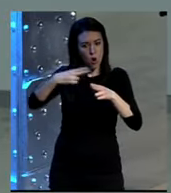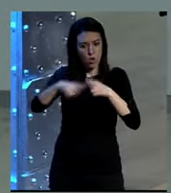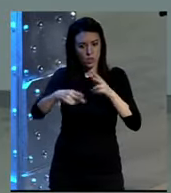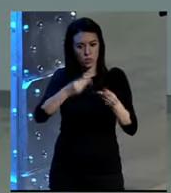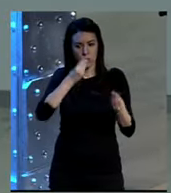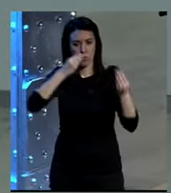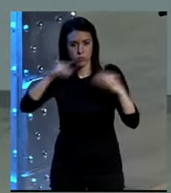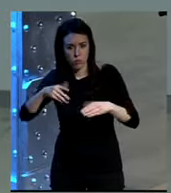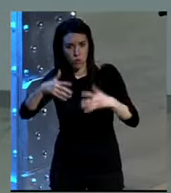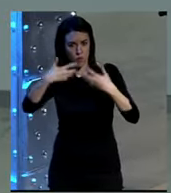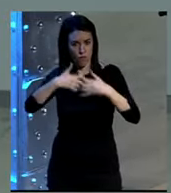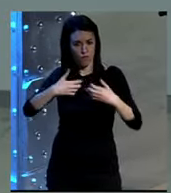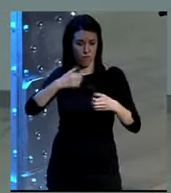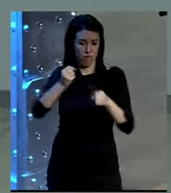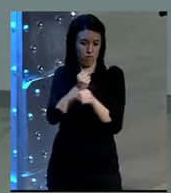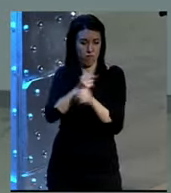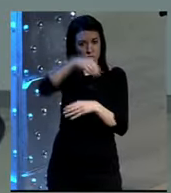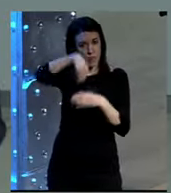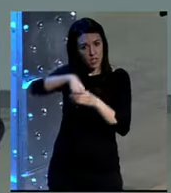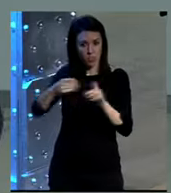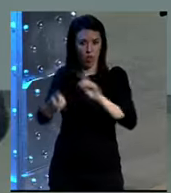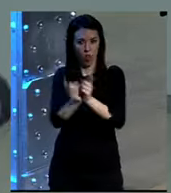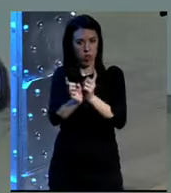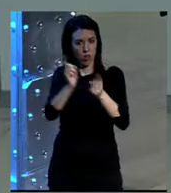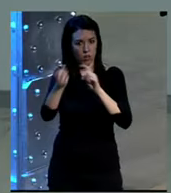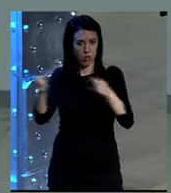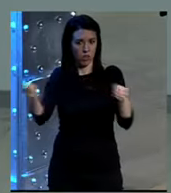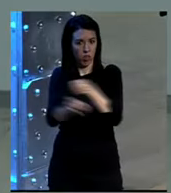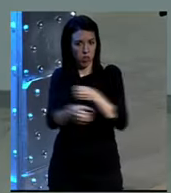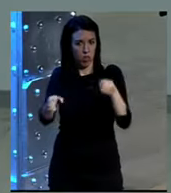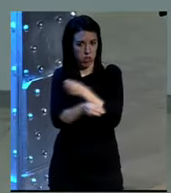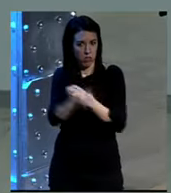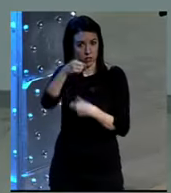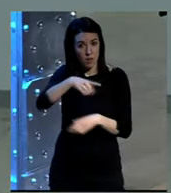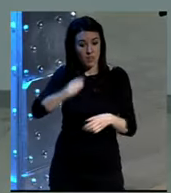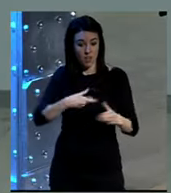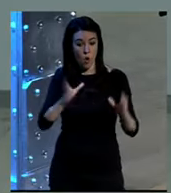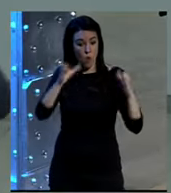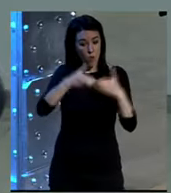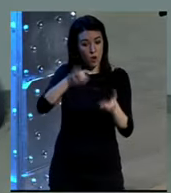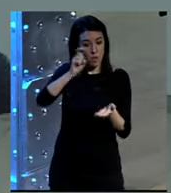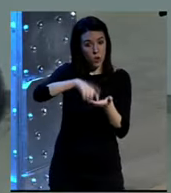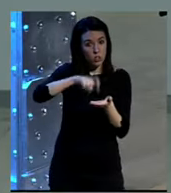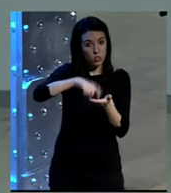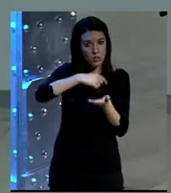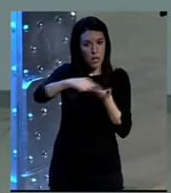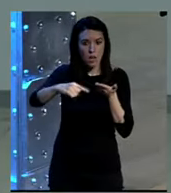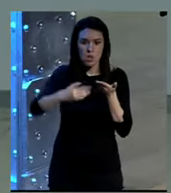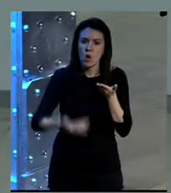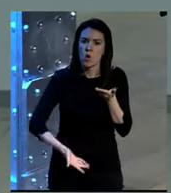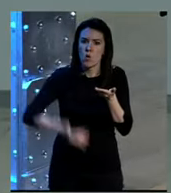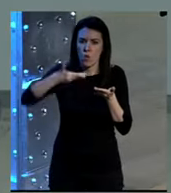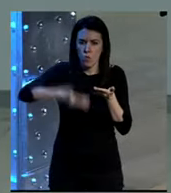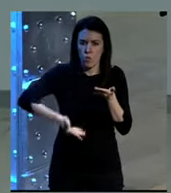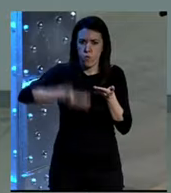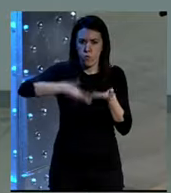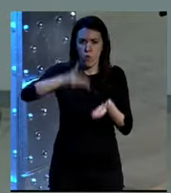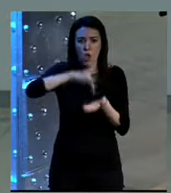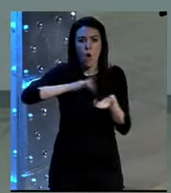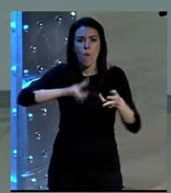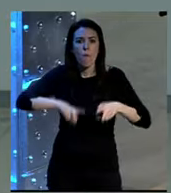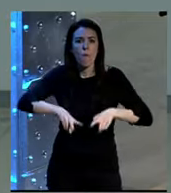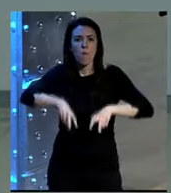los funcionarios cambiaban y tal. Bueno, pues el cuerpo de Telégrafos era un cuerpo, digamos, que tiene un papel fundamental desde mi punto de vista en la